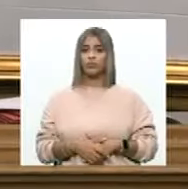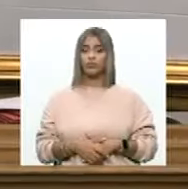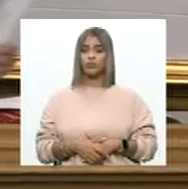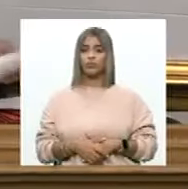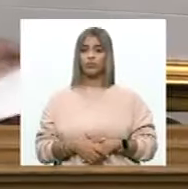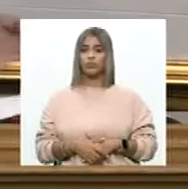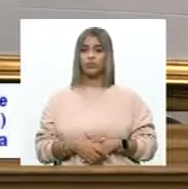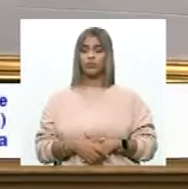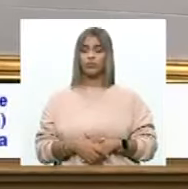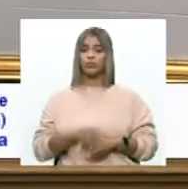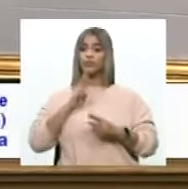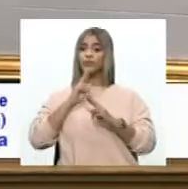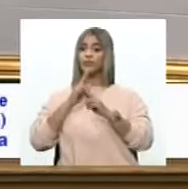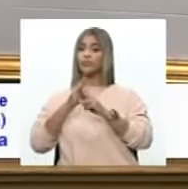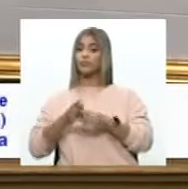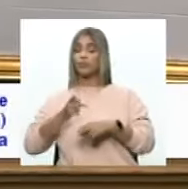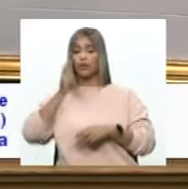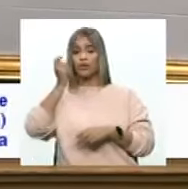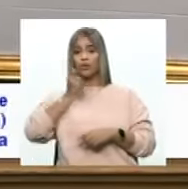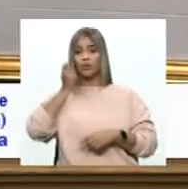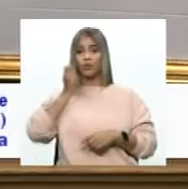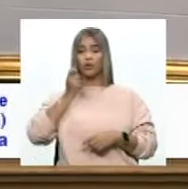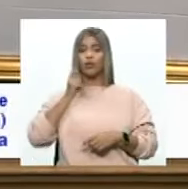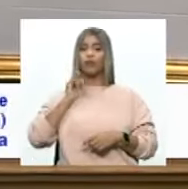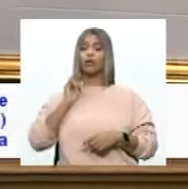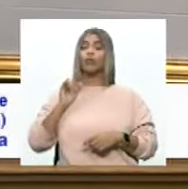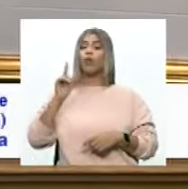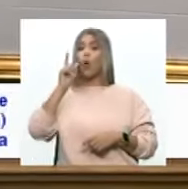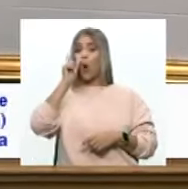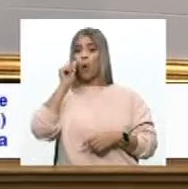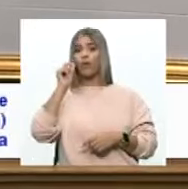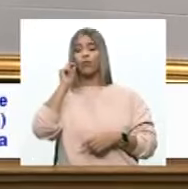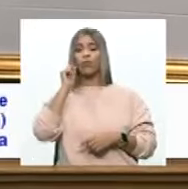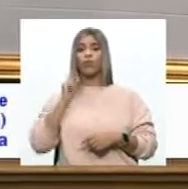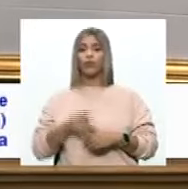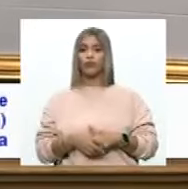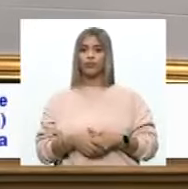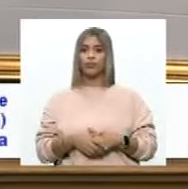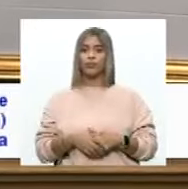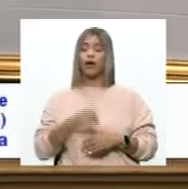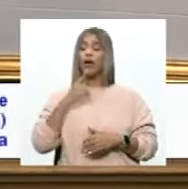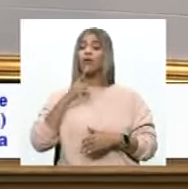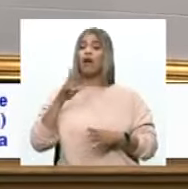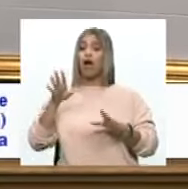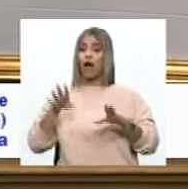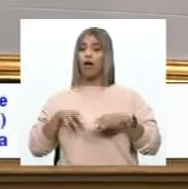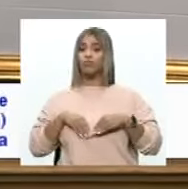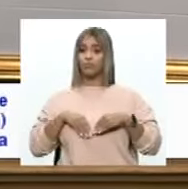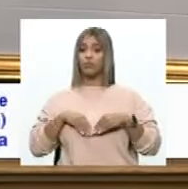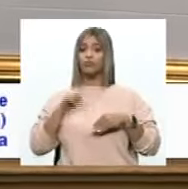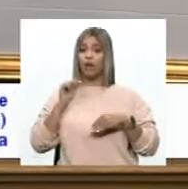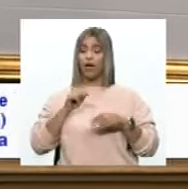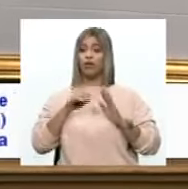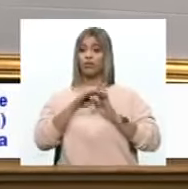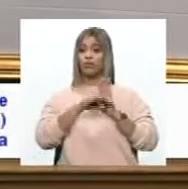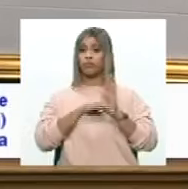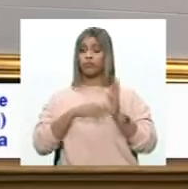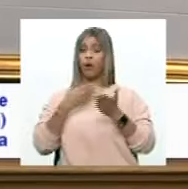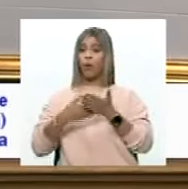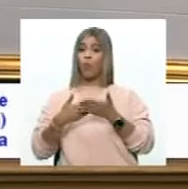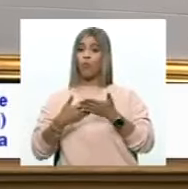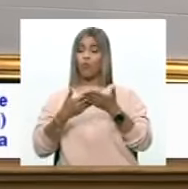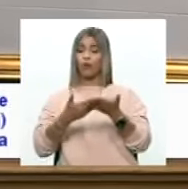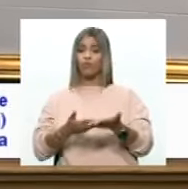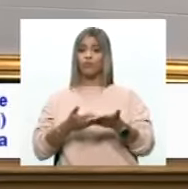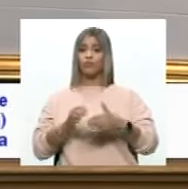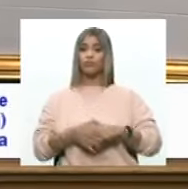las honorables diputadas y los honorables diputados que estén a favor con la propuesta